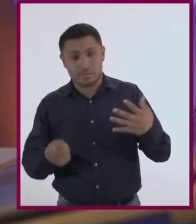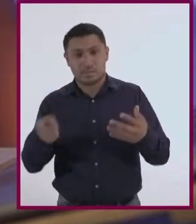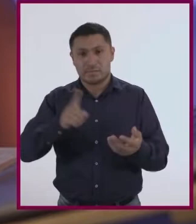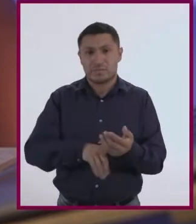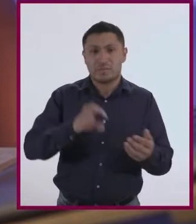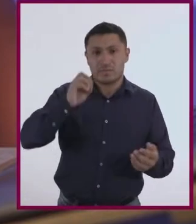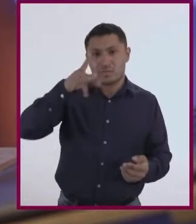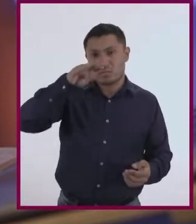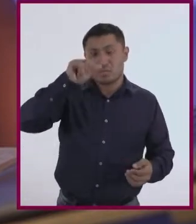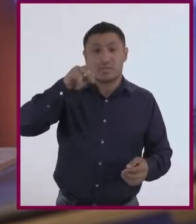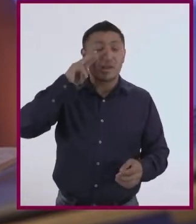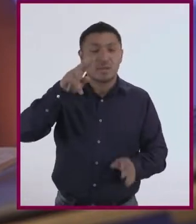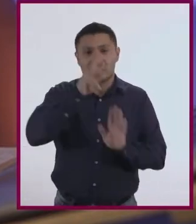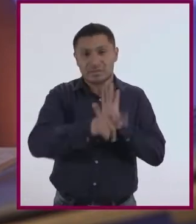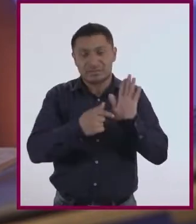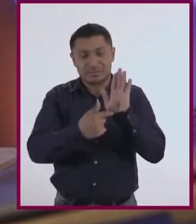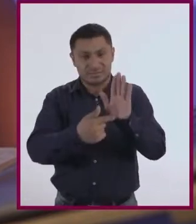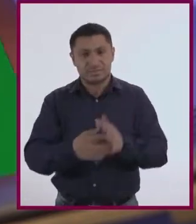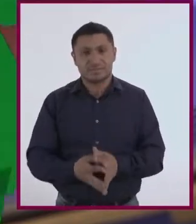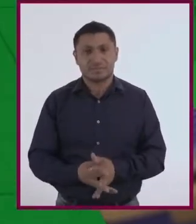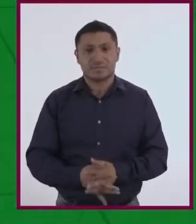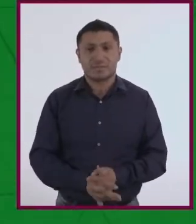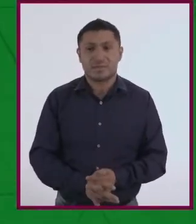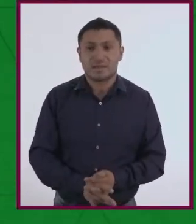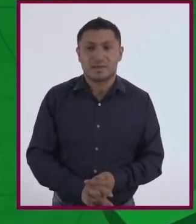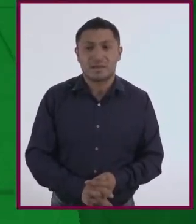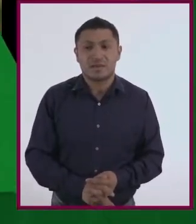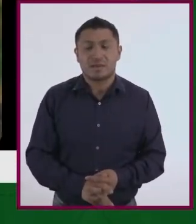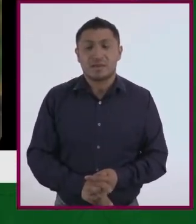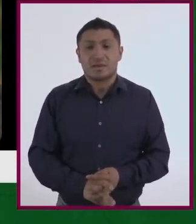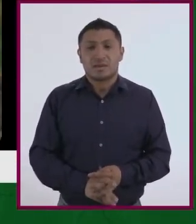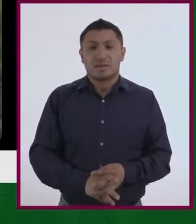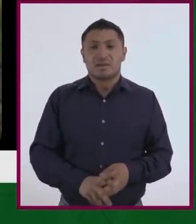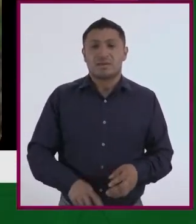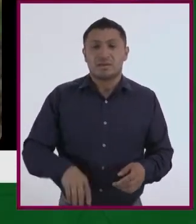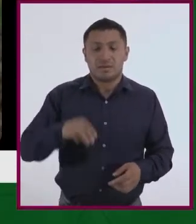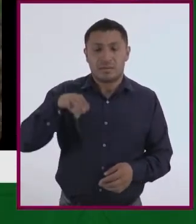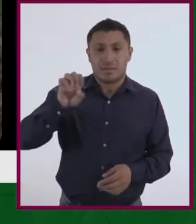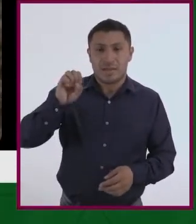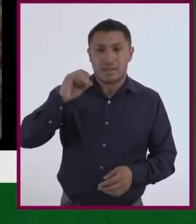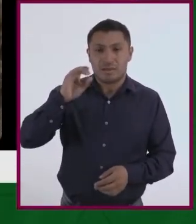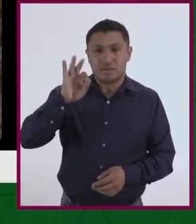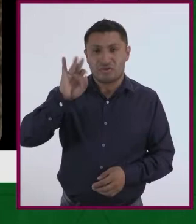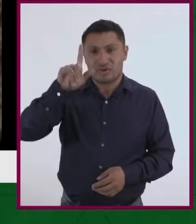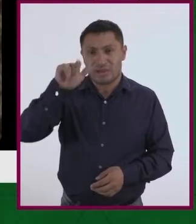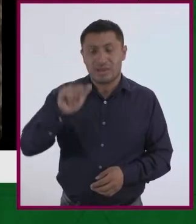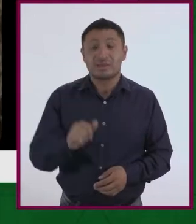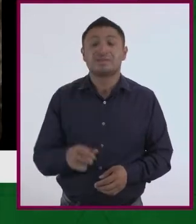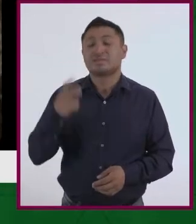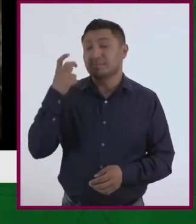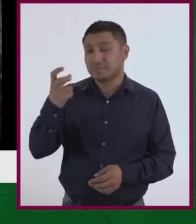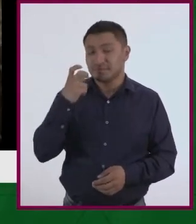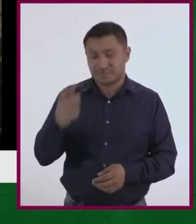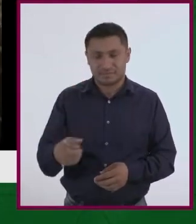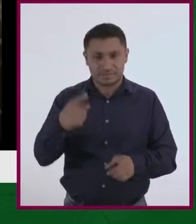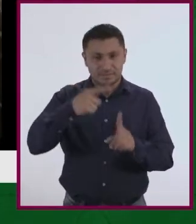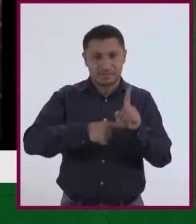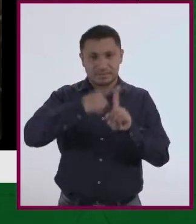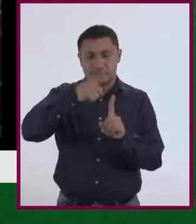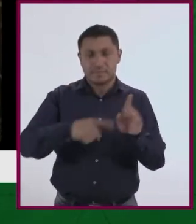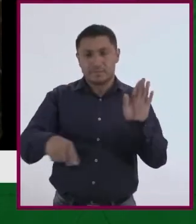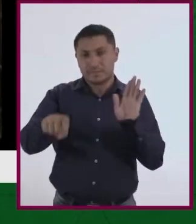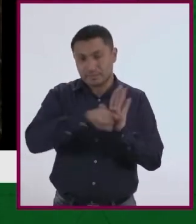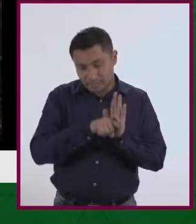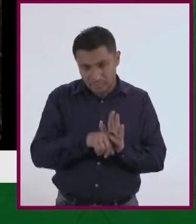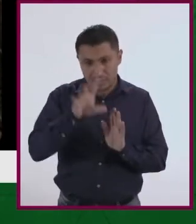pasa una composta, veamos la siguiente cápsula. Fase mesófila. En esta fase la temperatura es